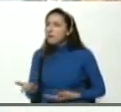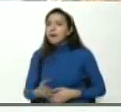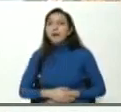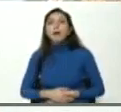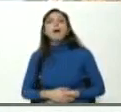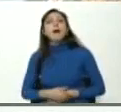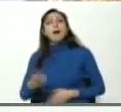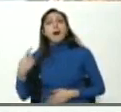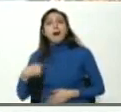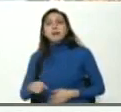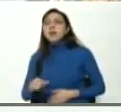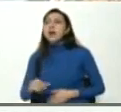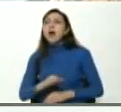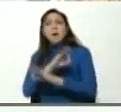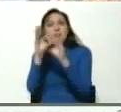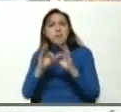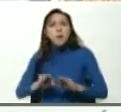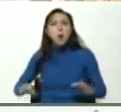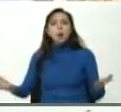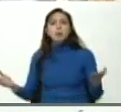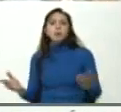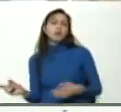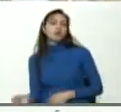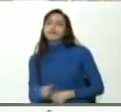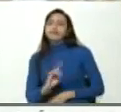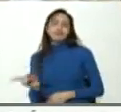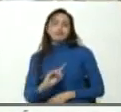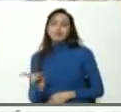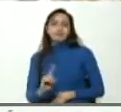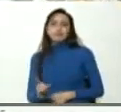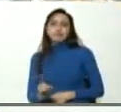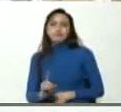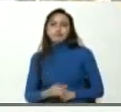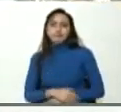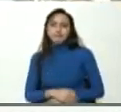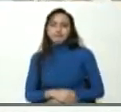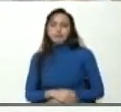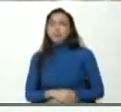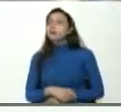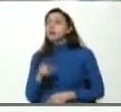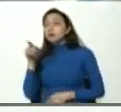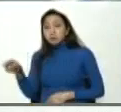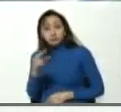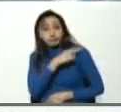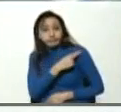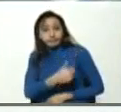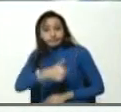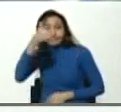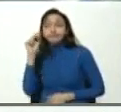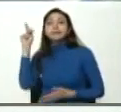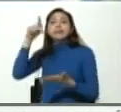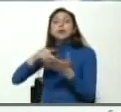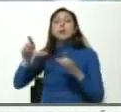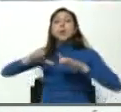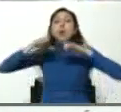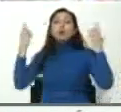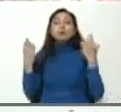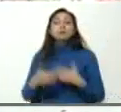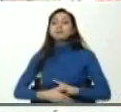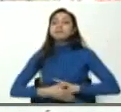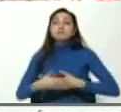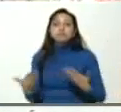tenía un marketing no garcía carneiro desde que llegó a la guaira